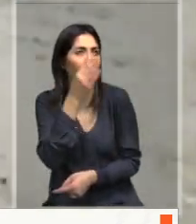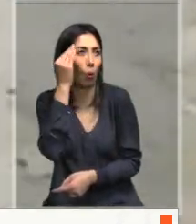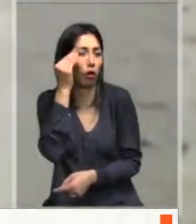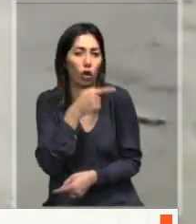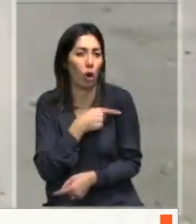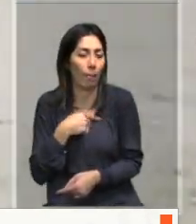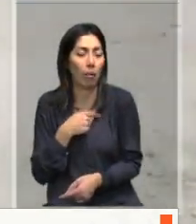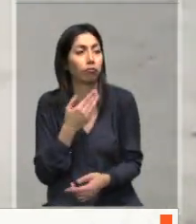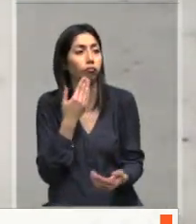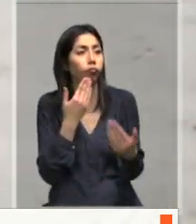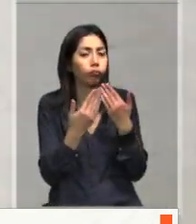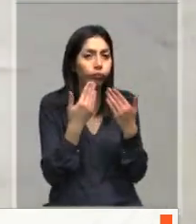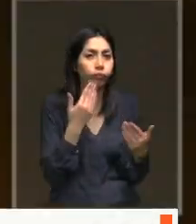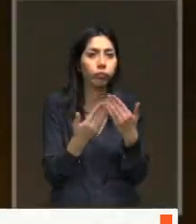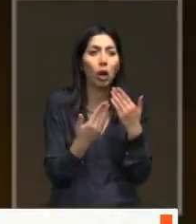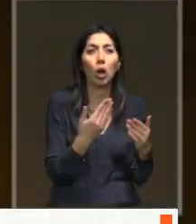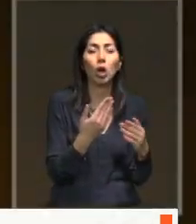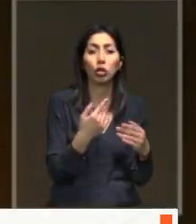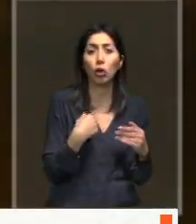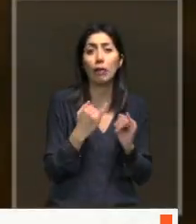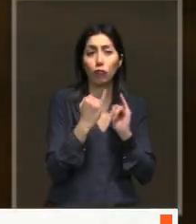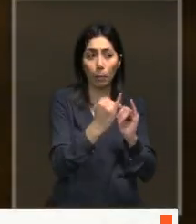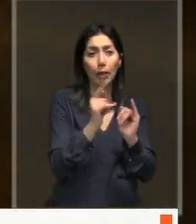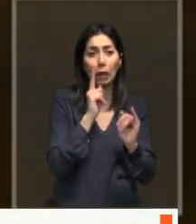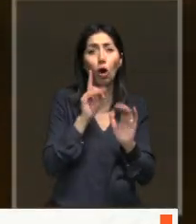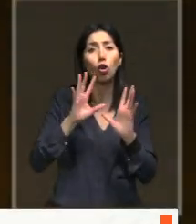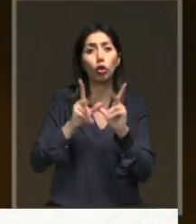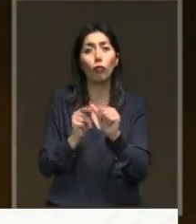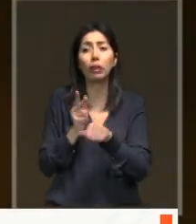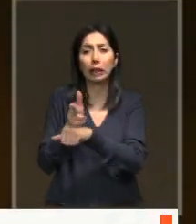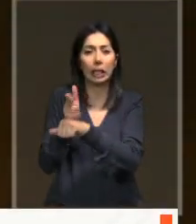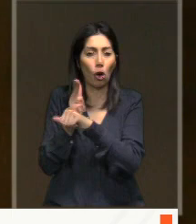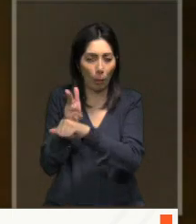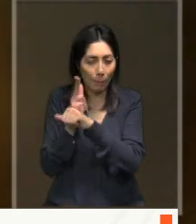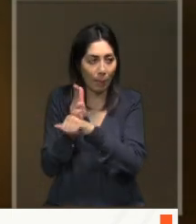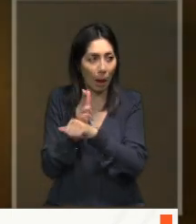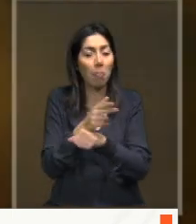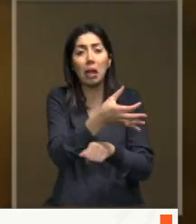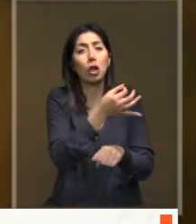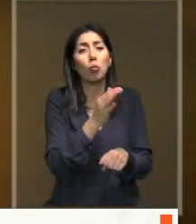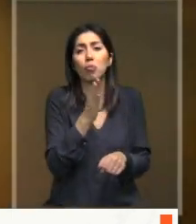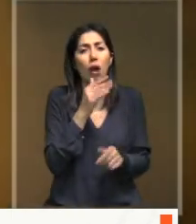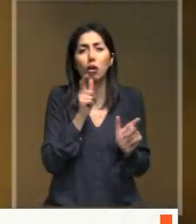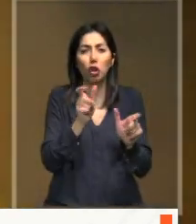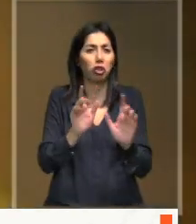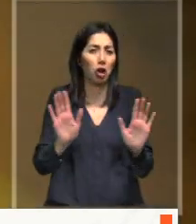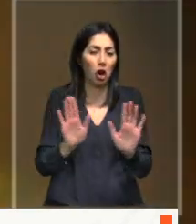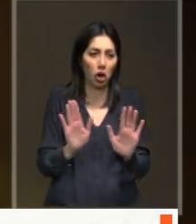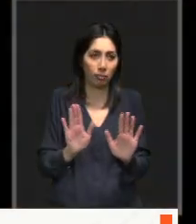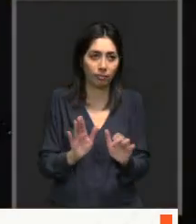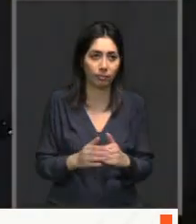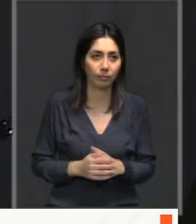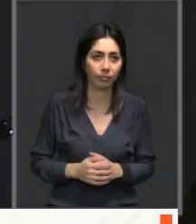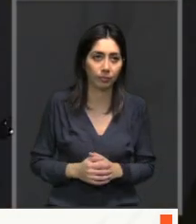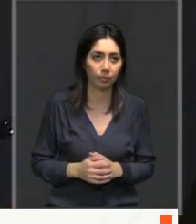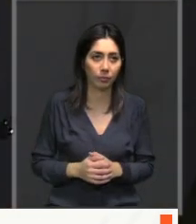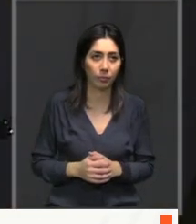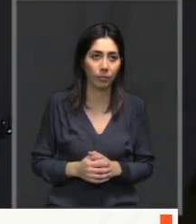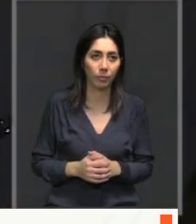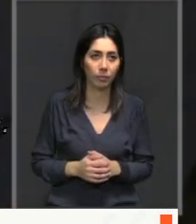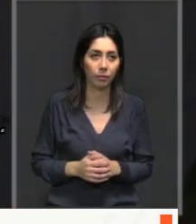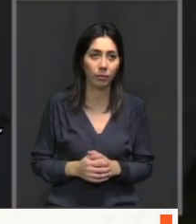que tenía funcionando mi club de tiro, pero insistió que no irían a fiscalizar mientras no me encontraran las dos situaciones que indico.